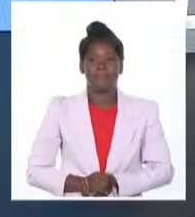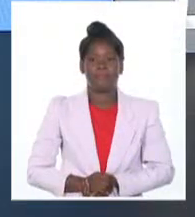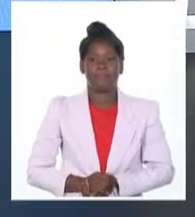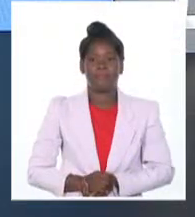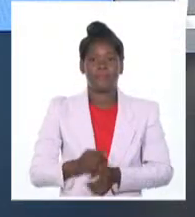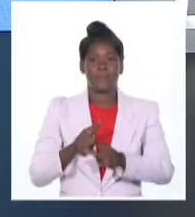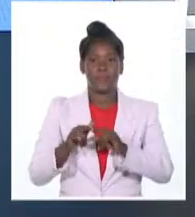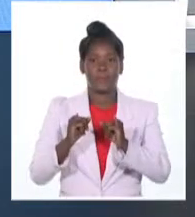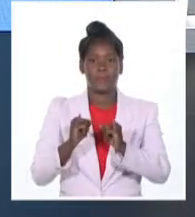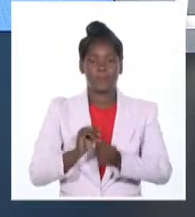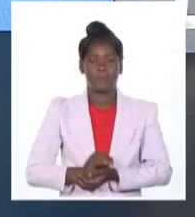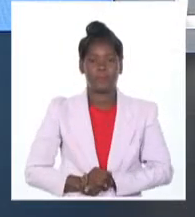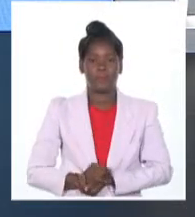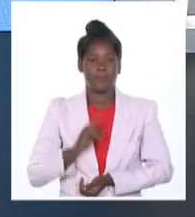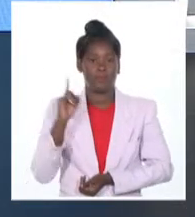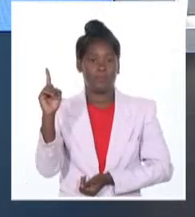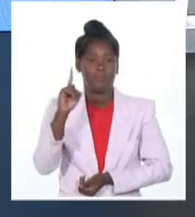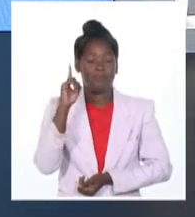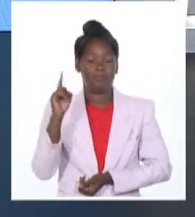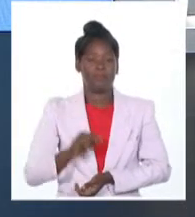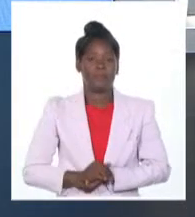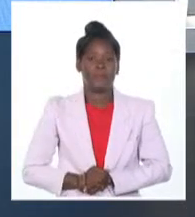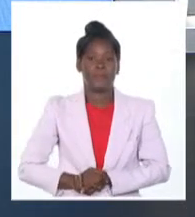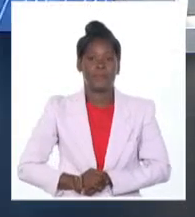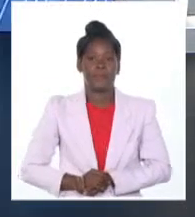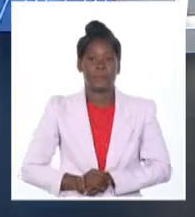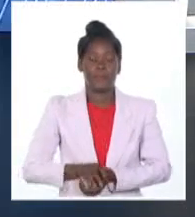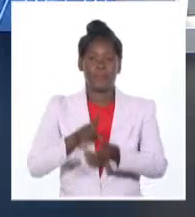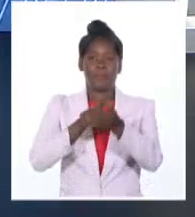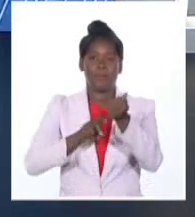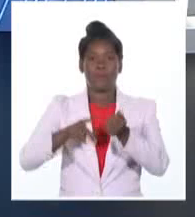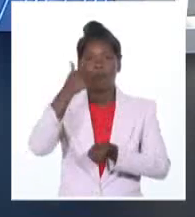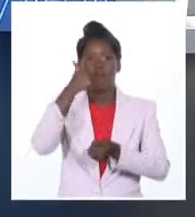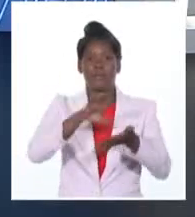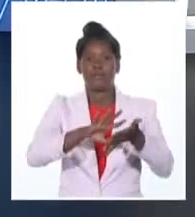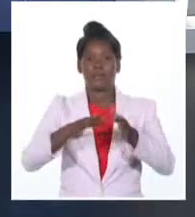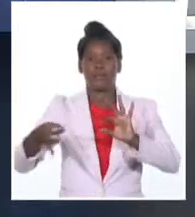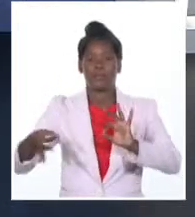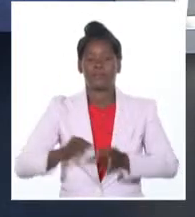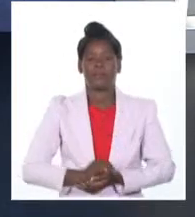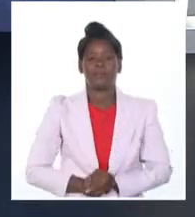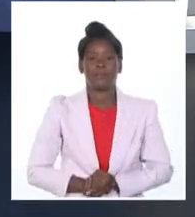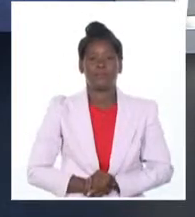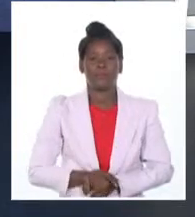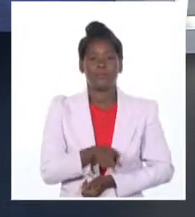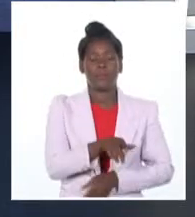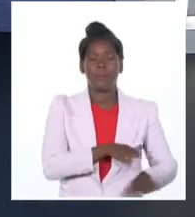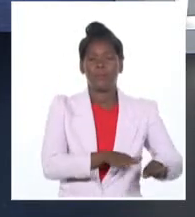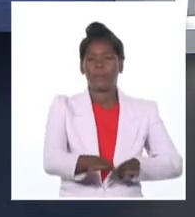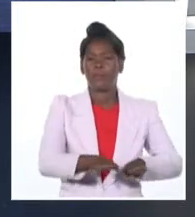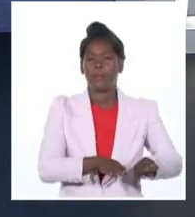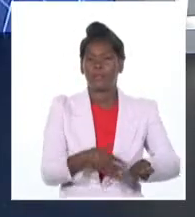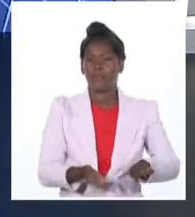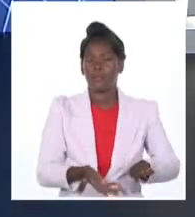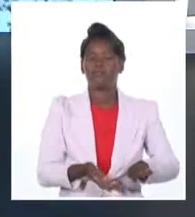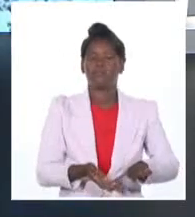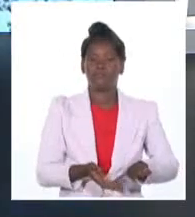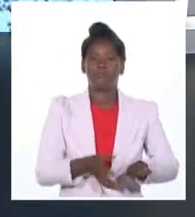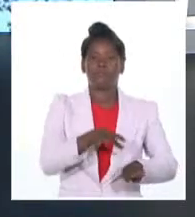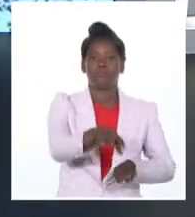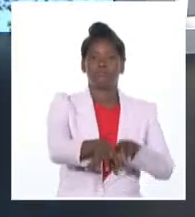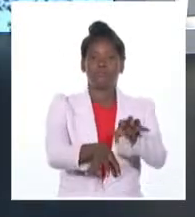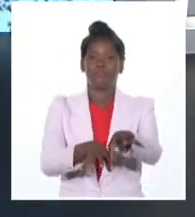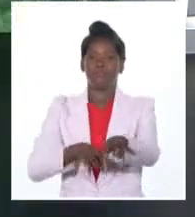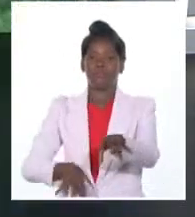Tiempo de breves nacionales en el Estelar. Conocimos que en la provincia de Artemisa se encuentran en etapa de preparación 6 nuevas áreas para